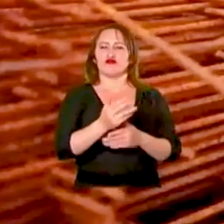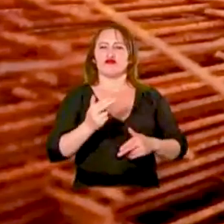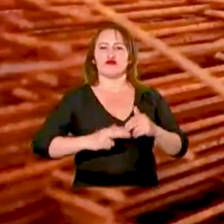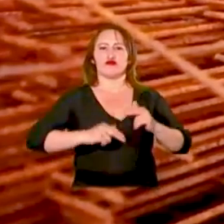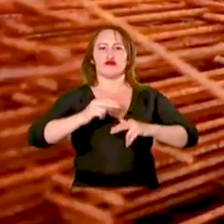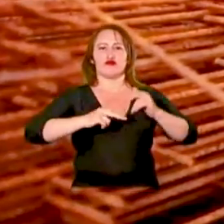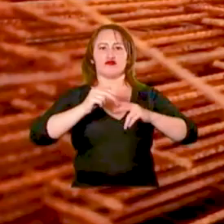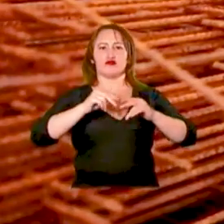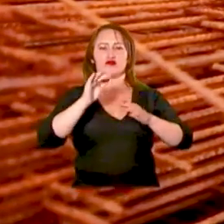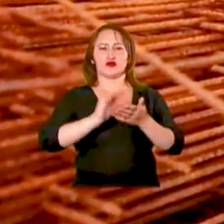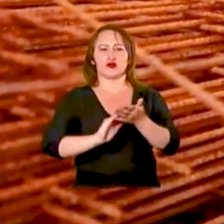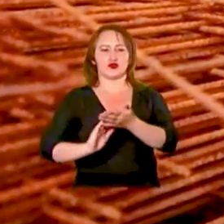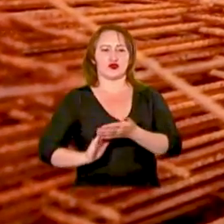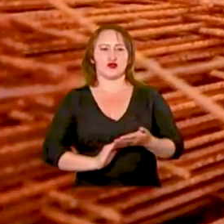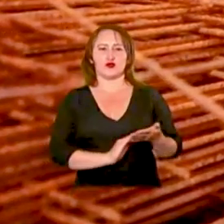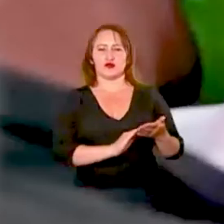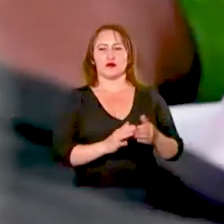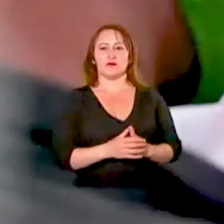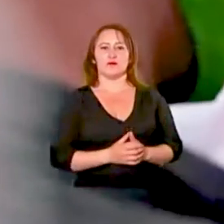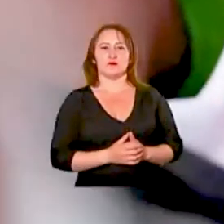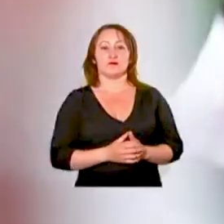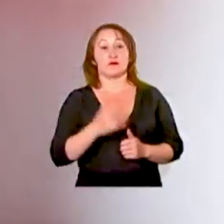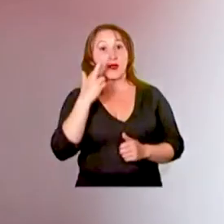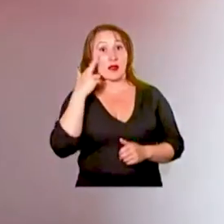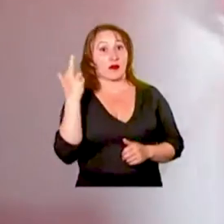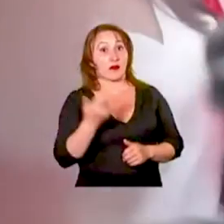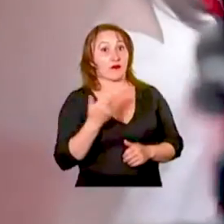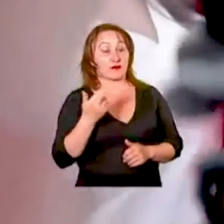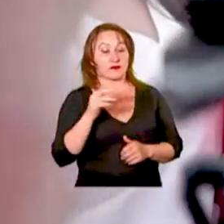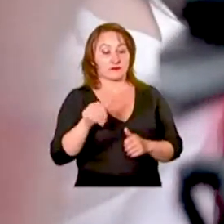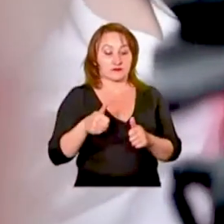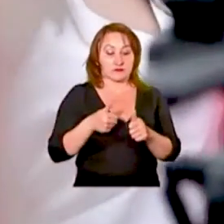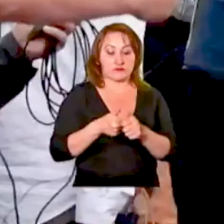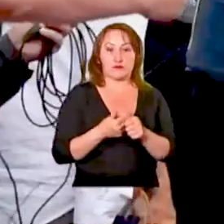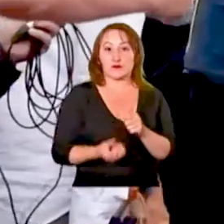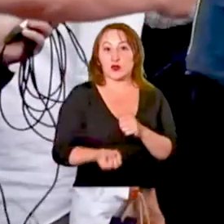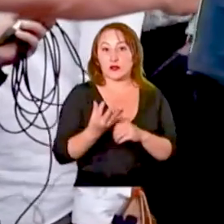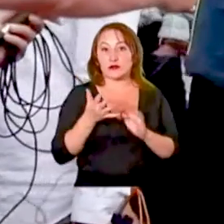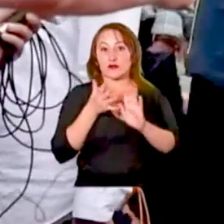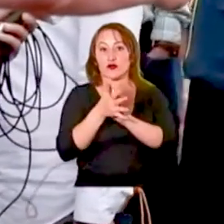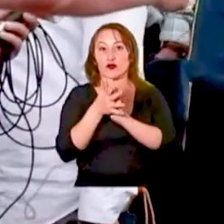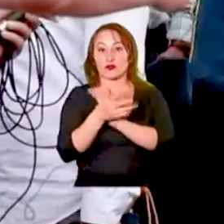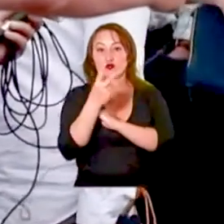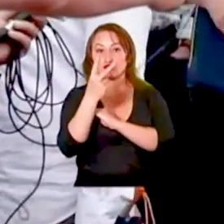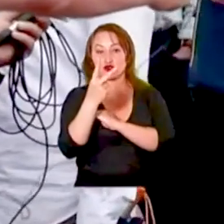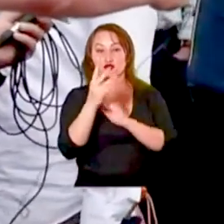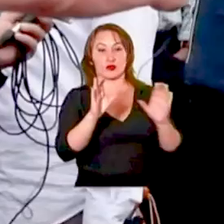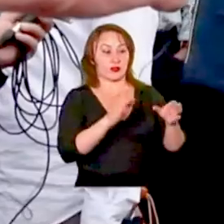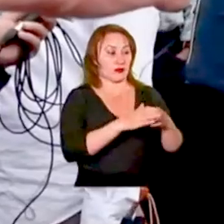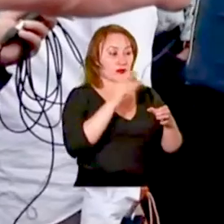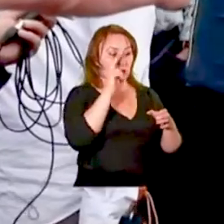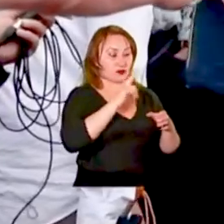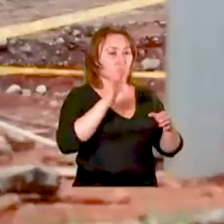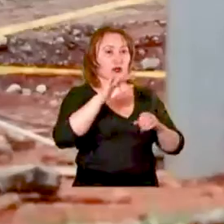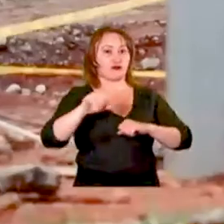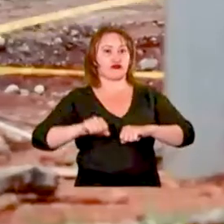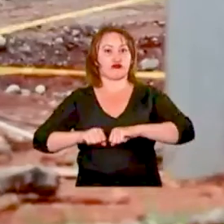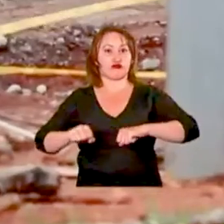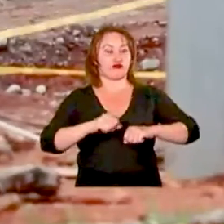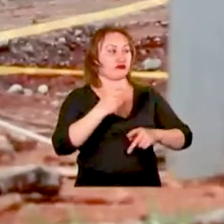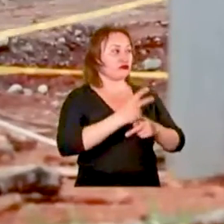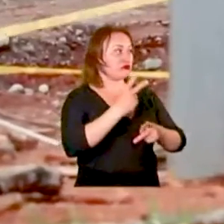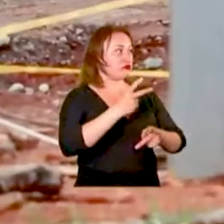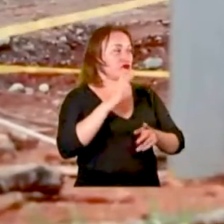entidades encargadas de la reconstrucción. Revisamos e hicimos seguimiento a 12 informes presentados por la Unidad Nacional para la Gestión del Riesgo